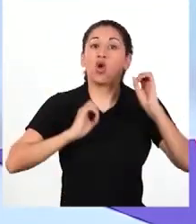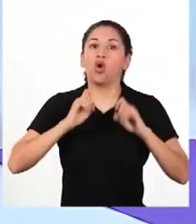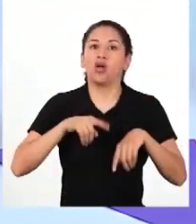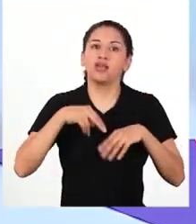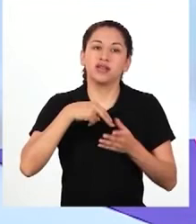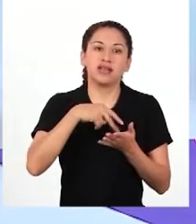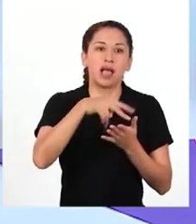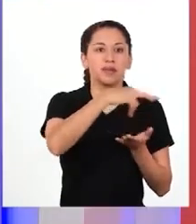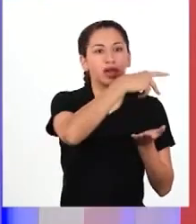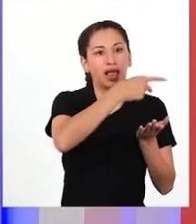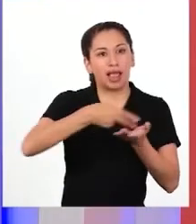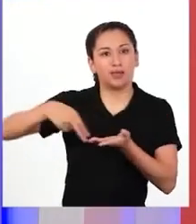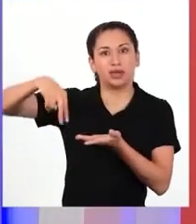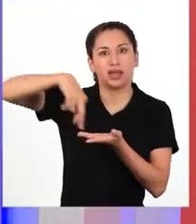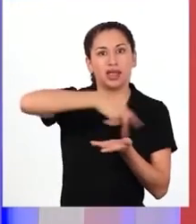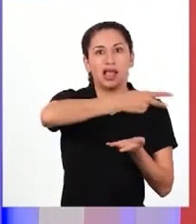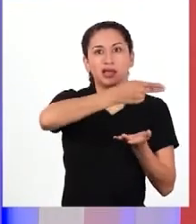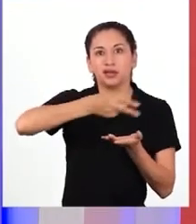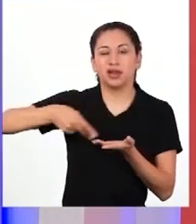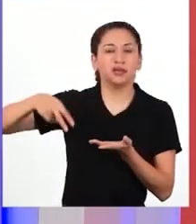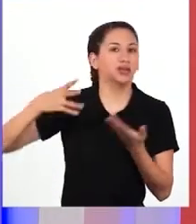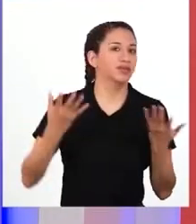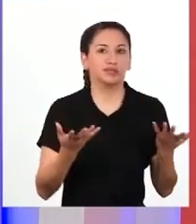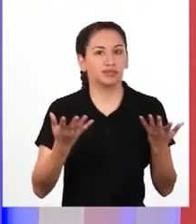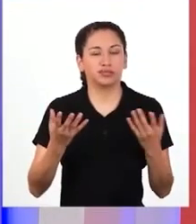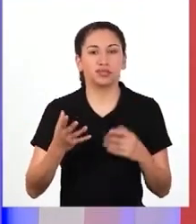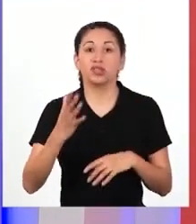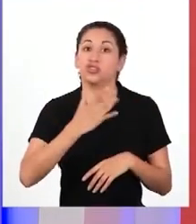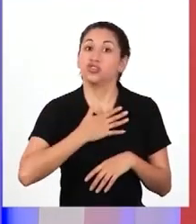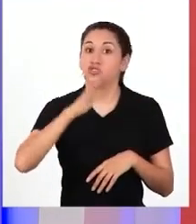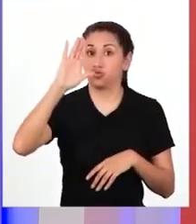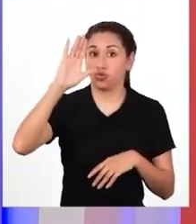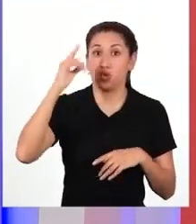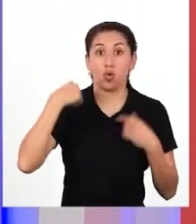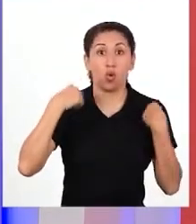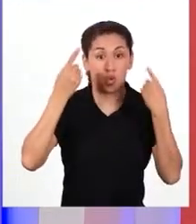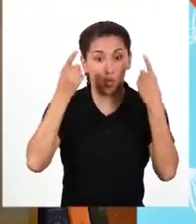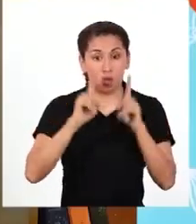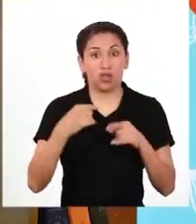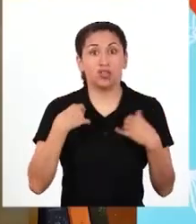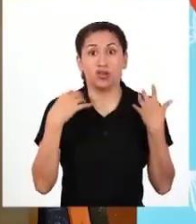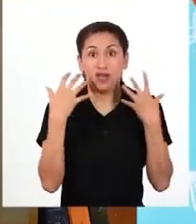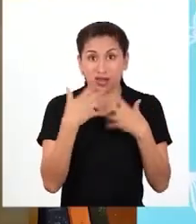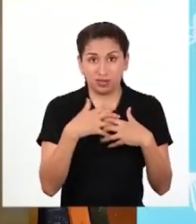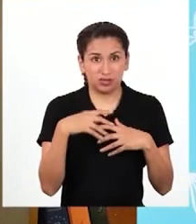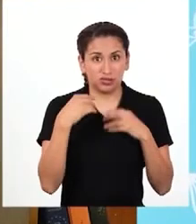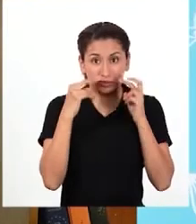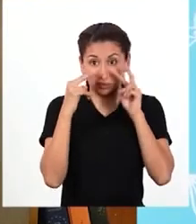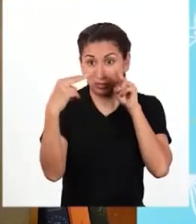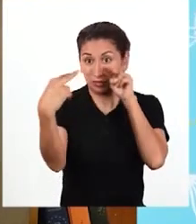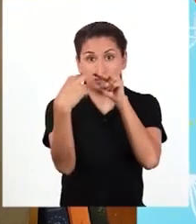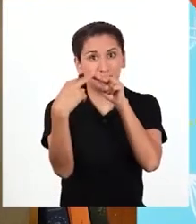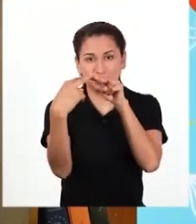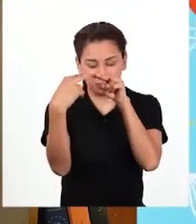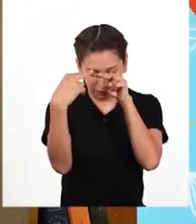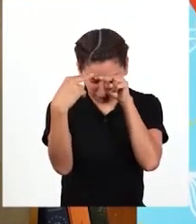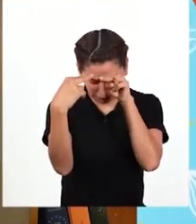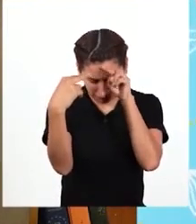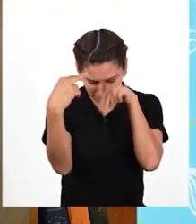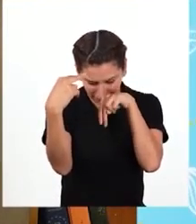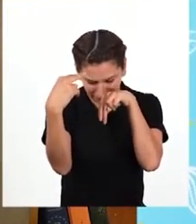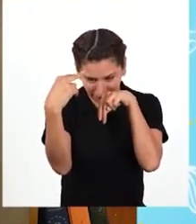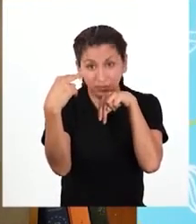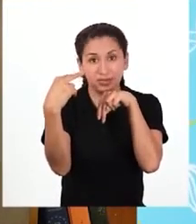sin dirección. Yo, por ejemplo, cuando estoy nervioso, no miro a los ojos. La mirada, el contacto